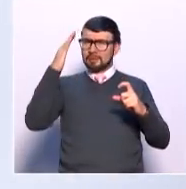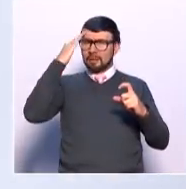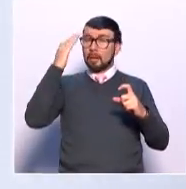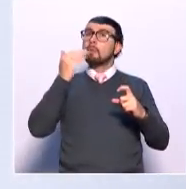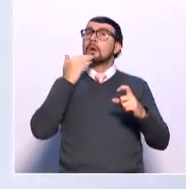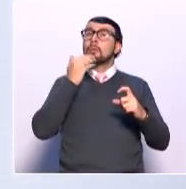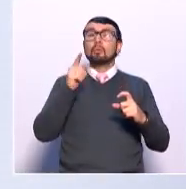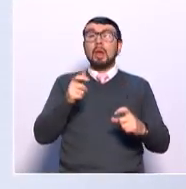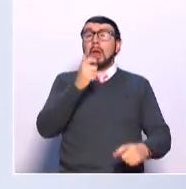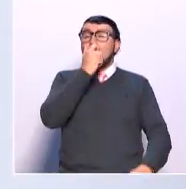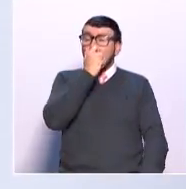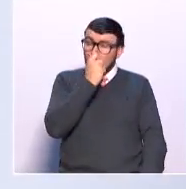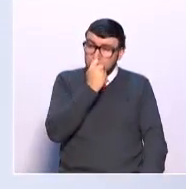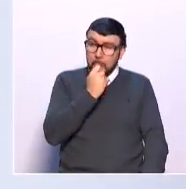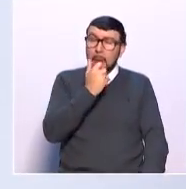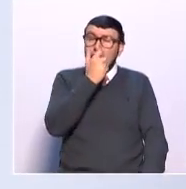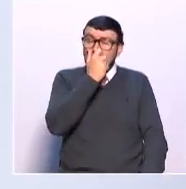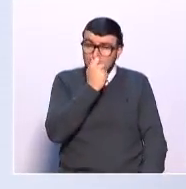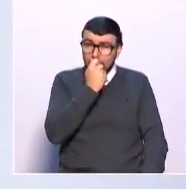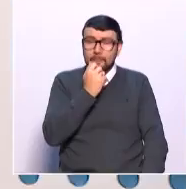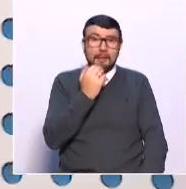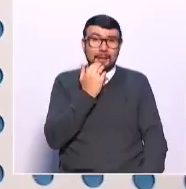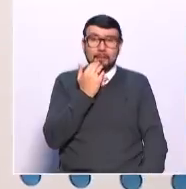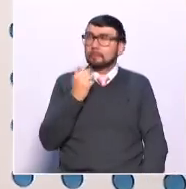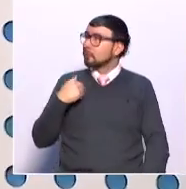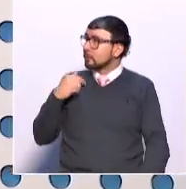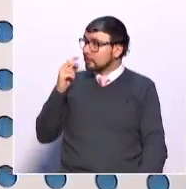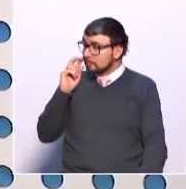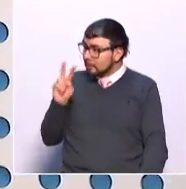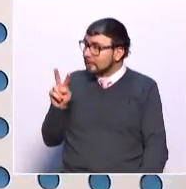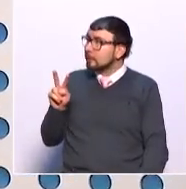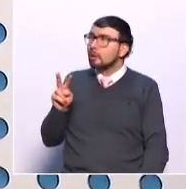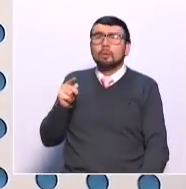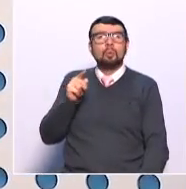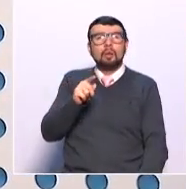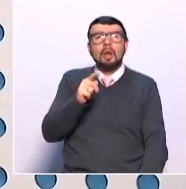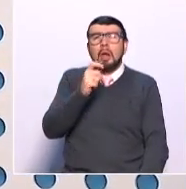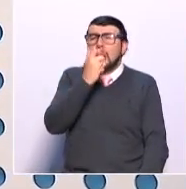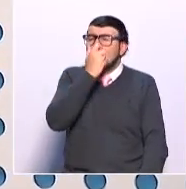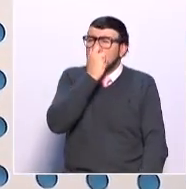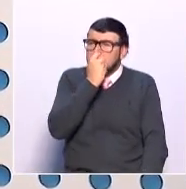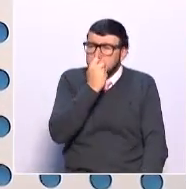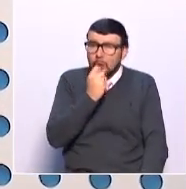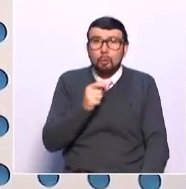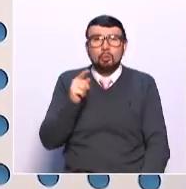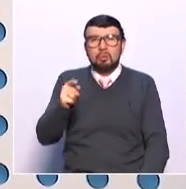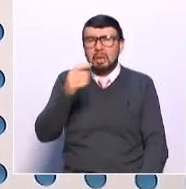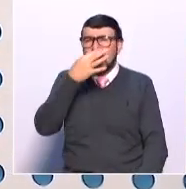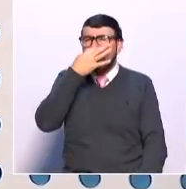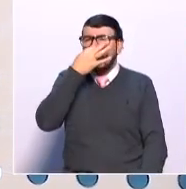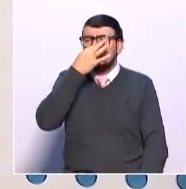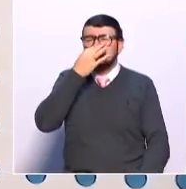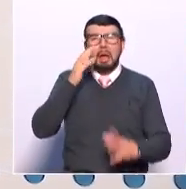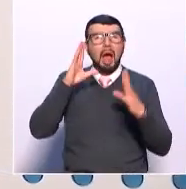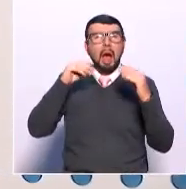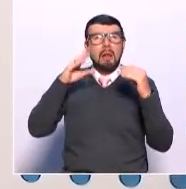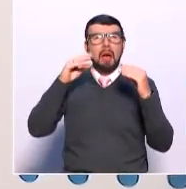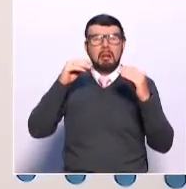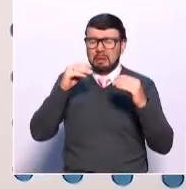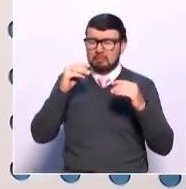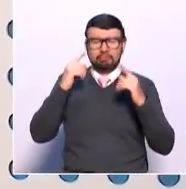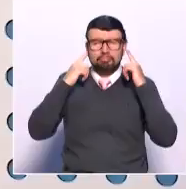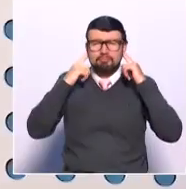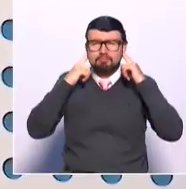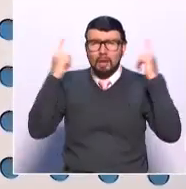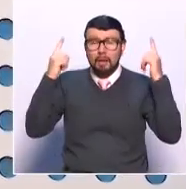tiene gripa uno no va a ser aquí al lado este cráneo así cuando no tiene gripa uno a una como así gangoso porque